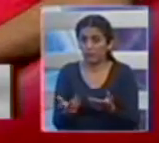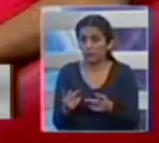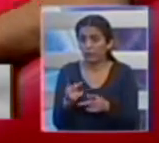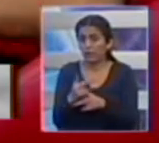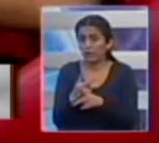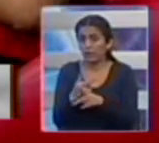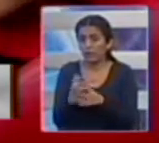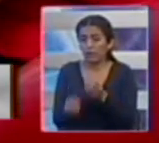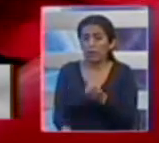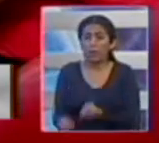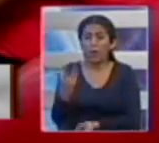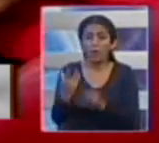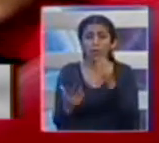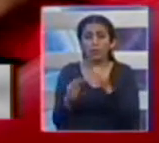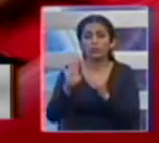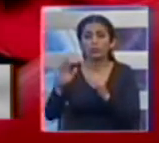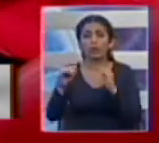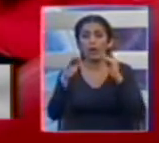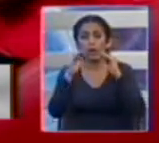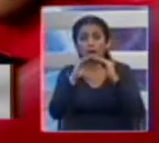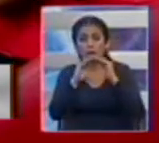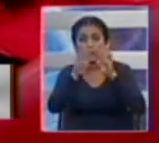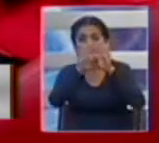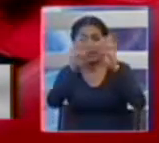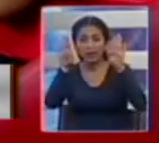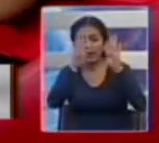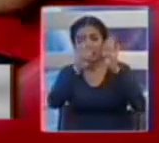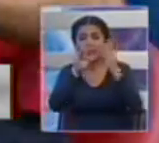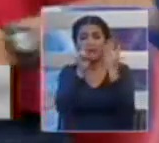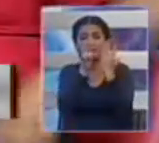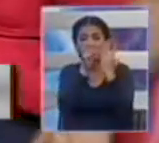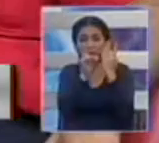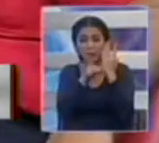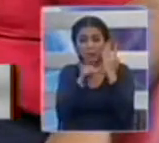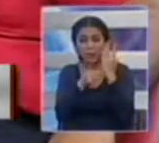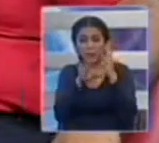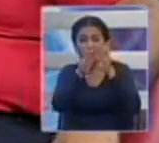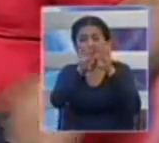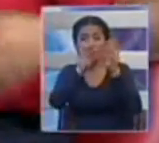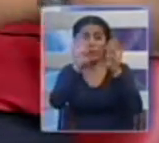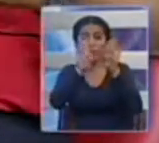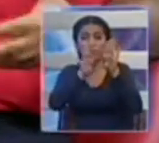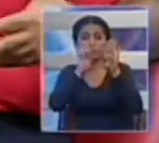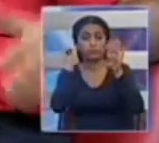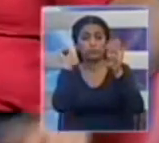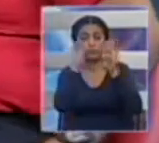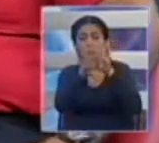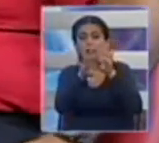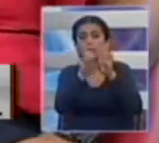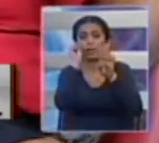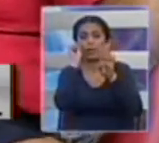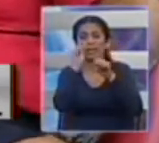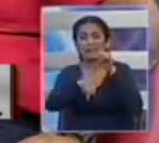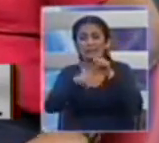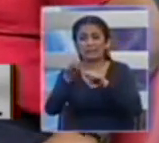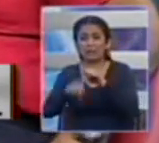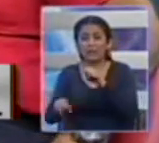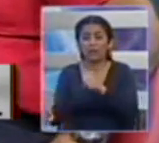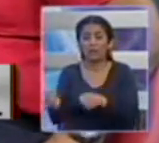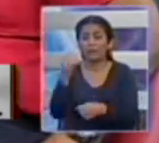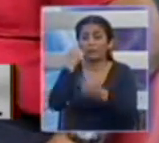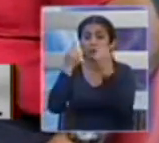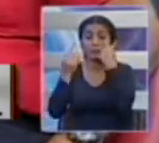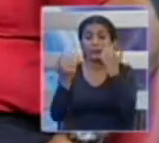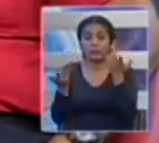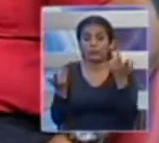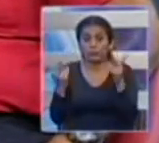vidrios rotos o personas con esquirlas, donde caen sobre la cara, sobre los ojos, y obviamente pues tenemos nosotros una